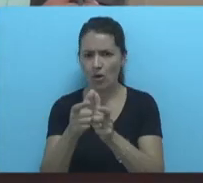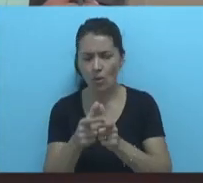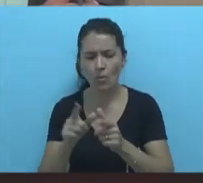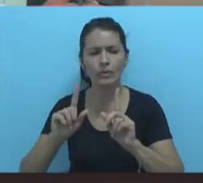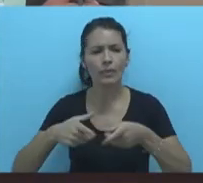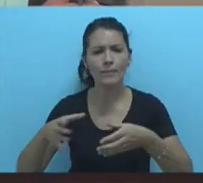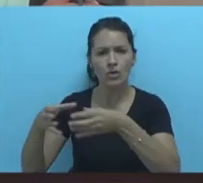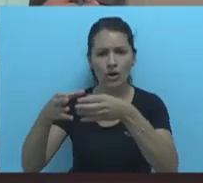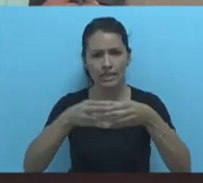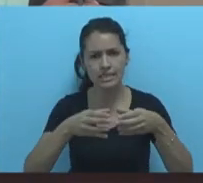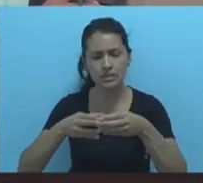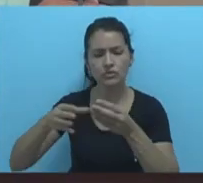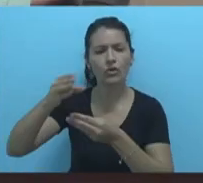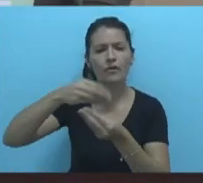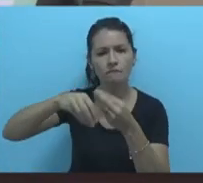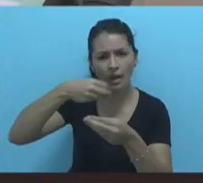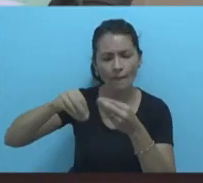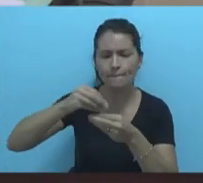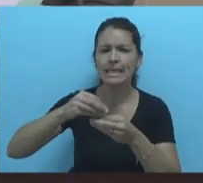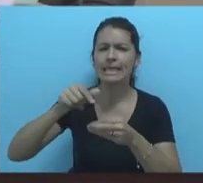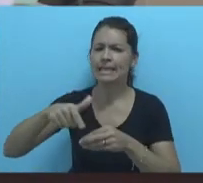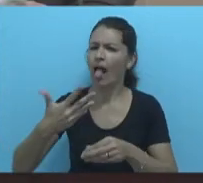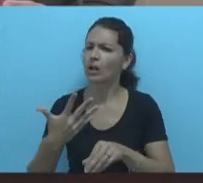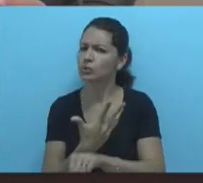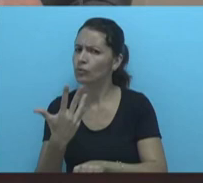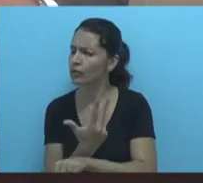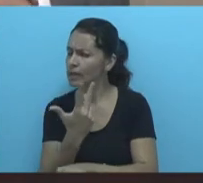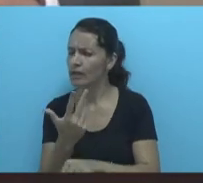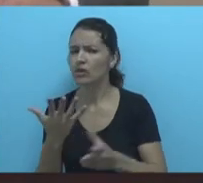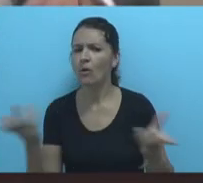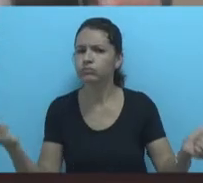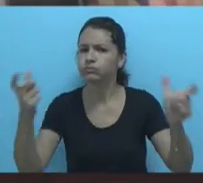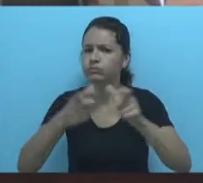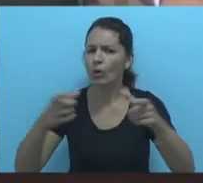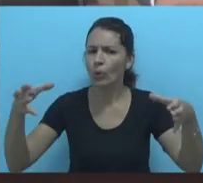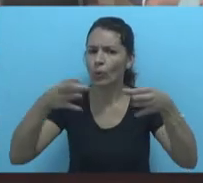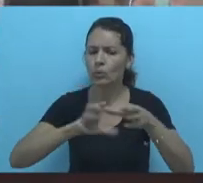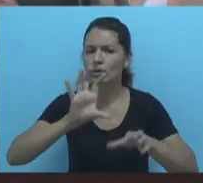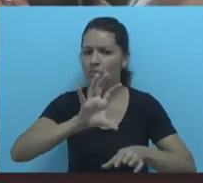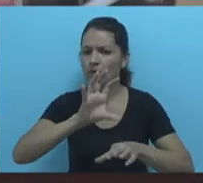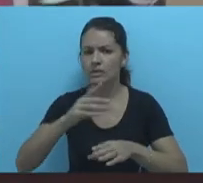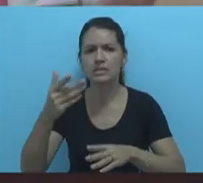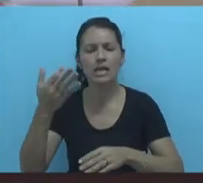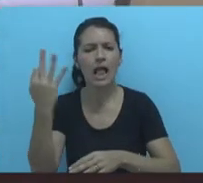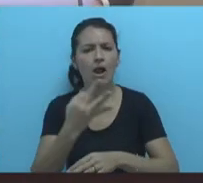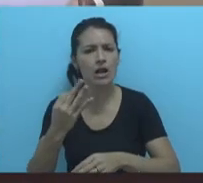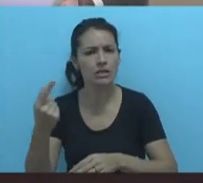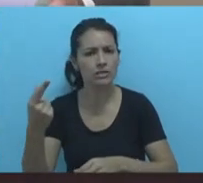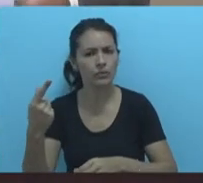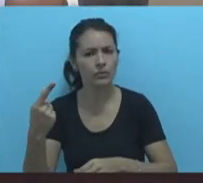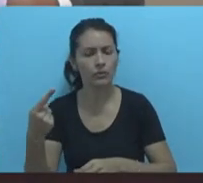familiares y víctimas de delitos, en el marco de la Junta Provincial en Seguridad. A consideración, el tratamiento